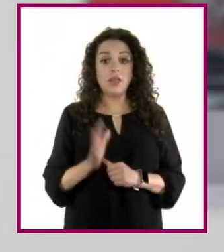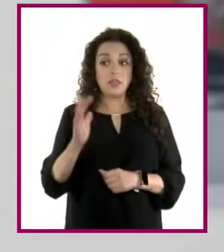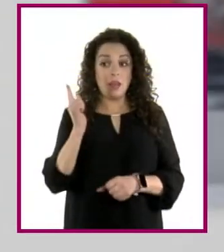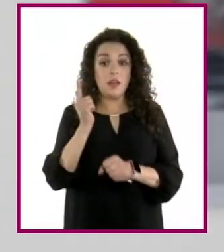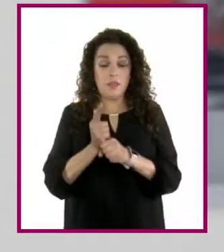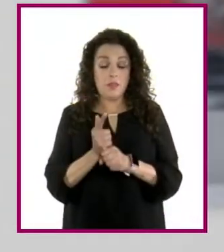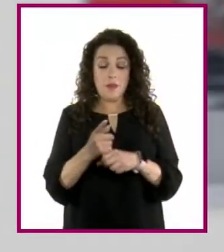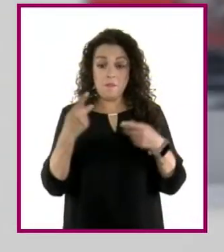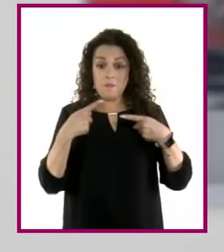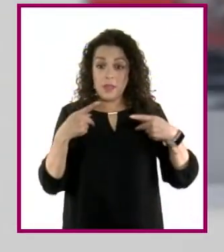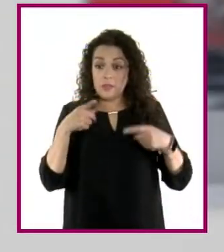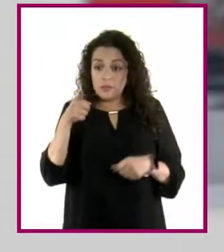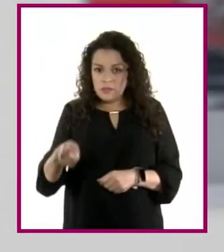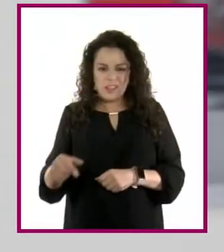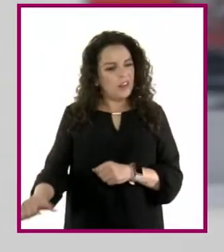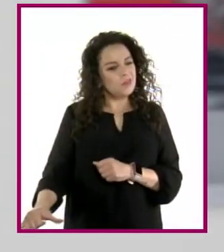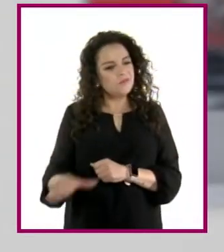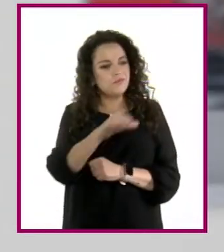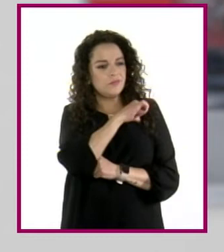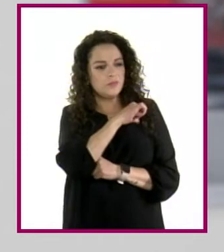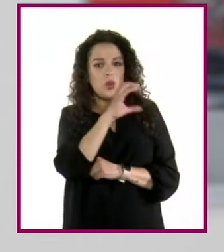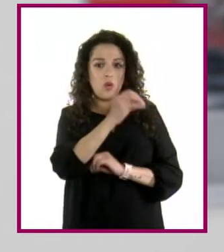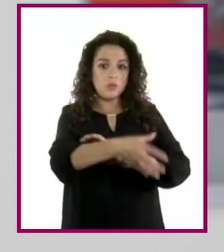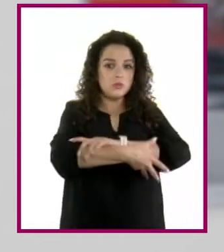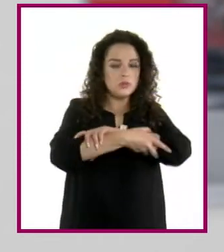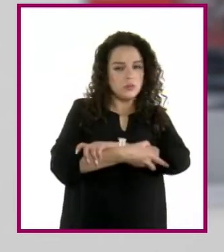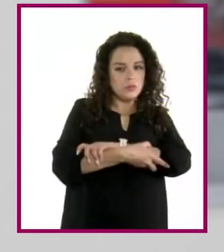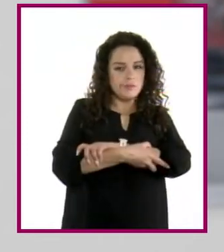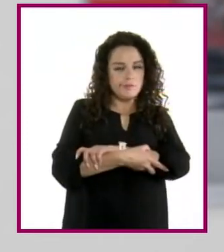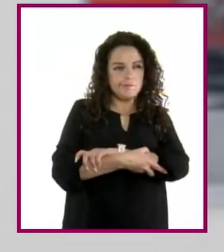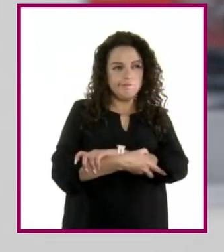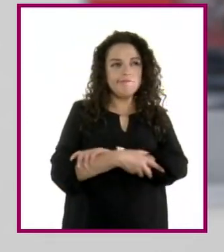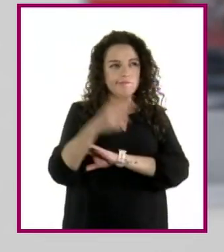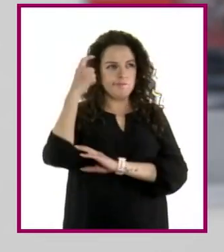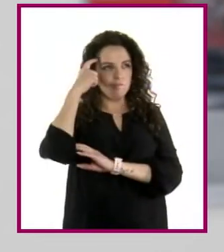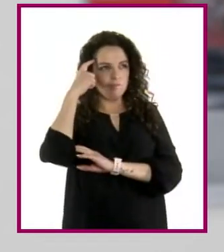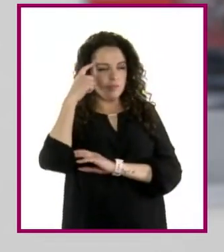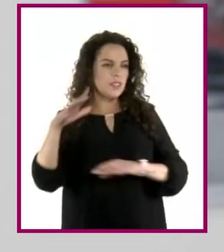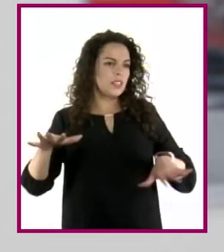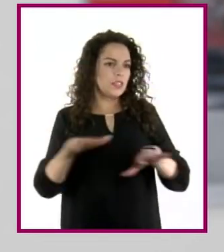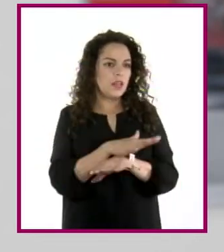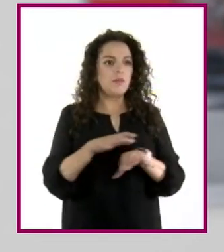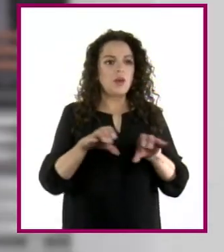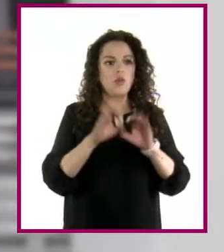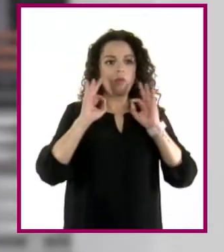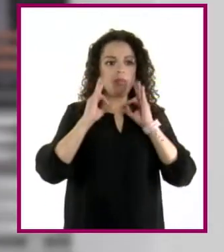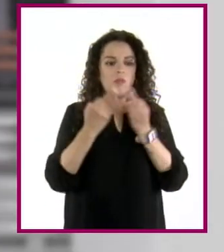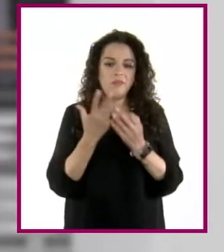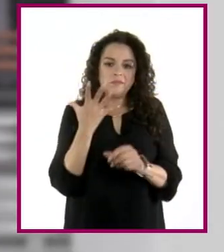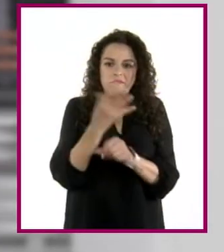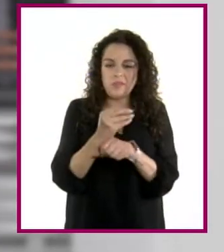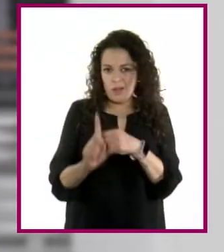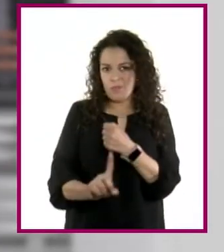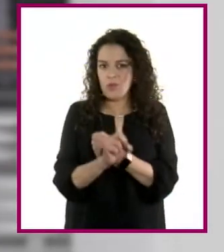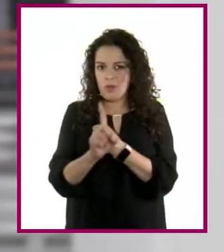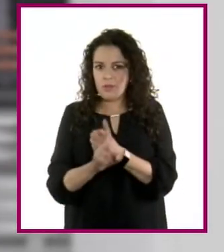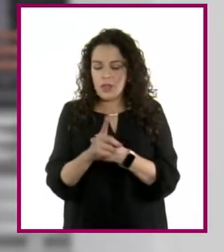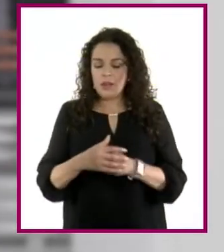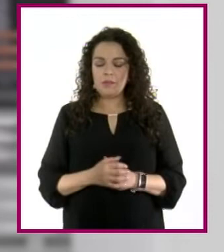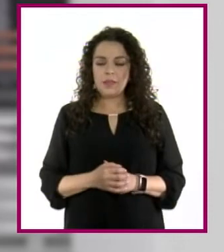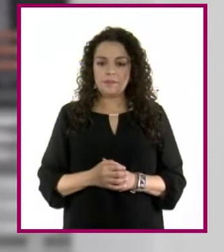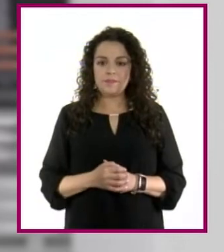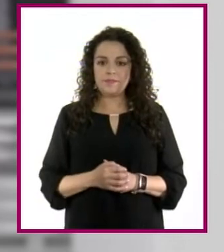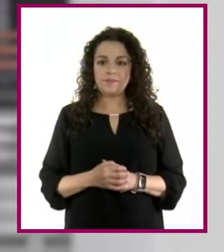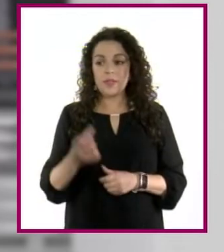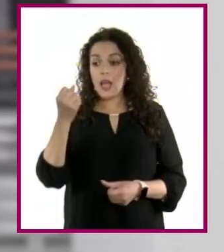asumir que los sujetos son egoístas o solidarios cambia la manera de aproximarnos al problema. También vimos algunos